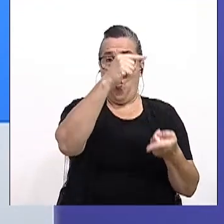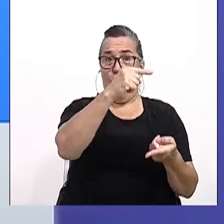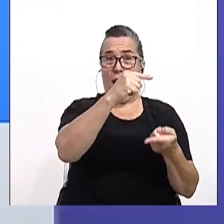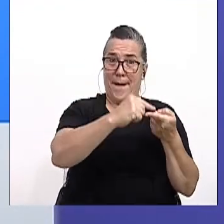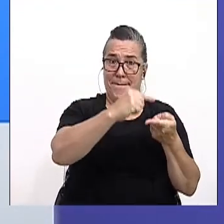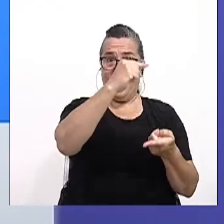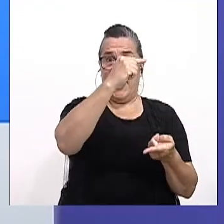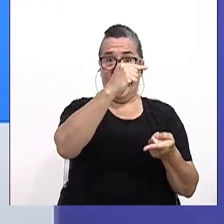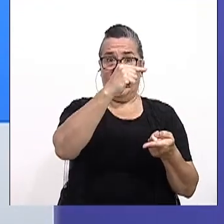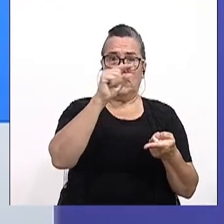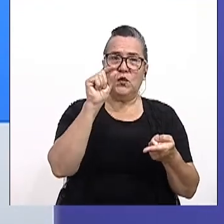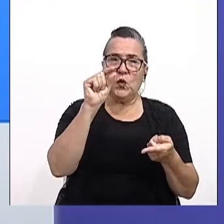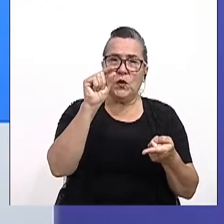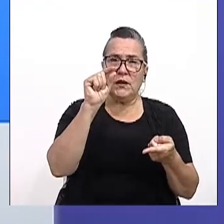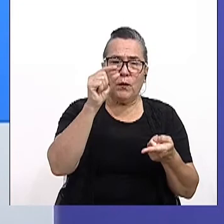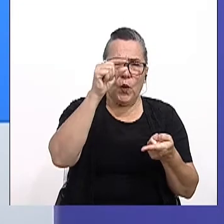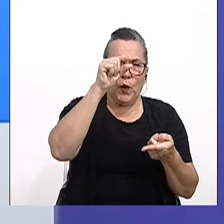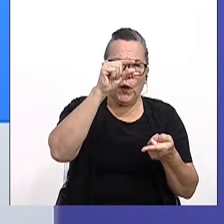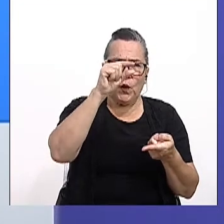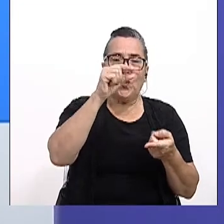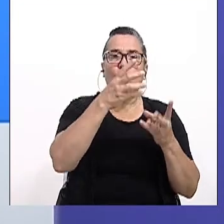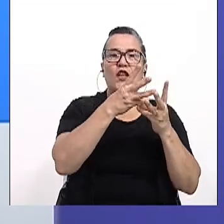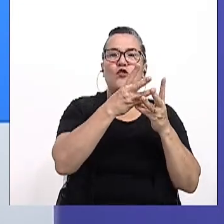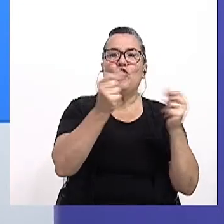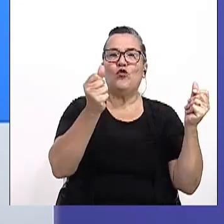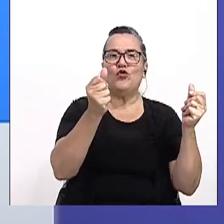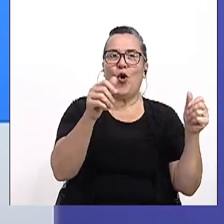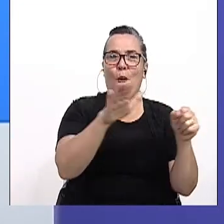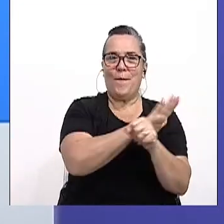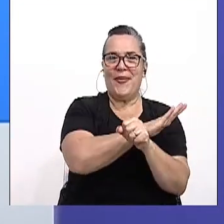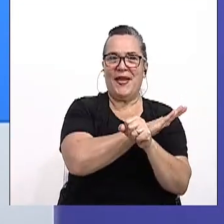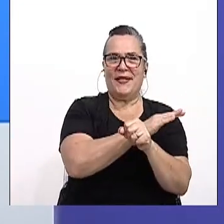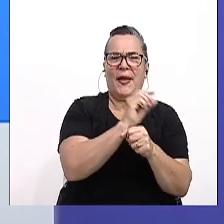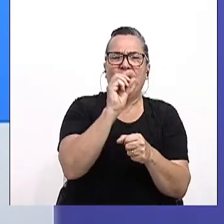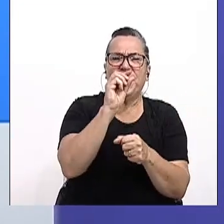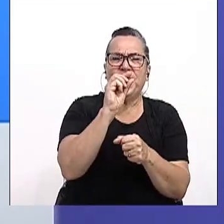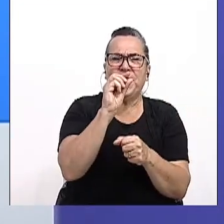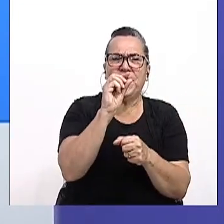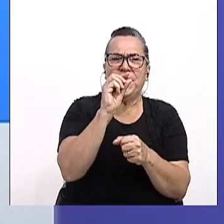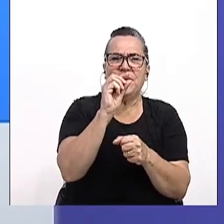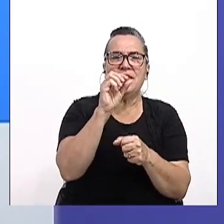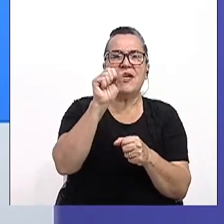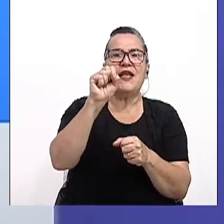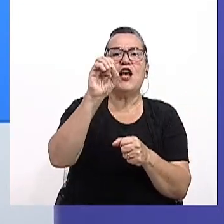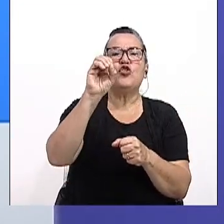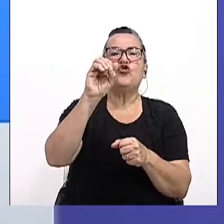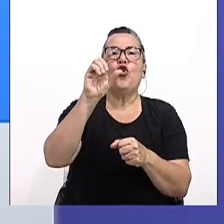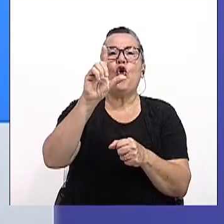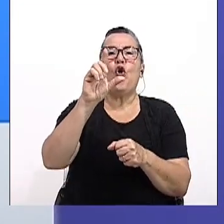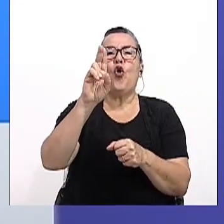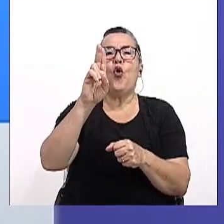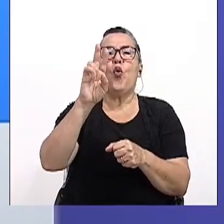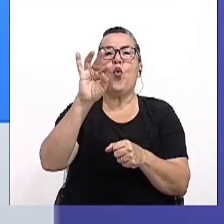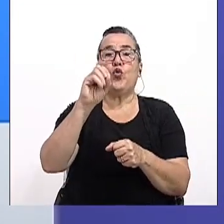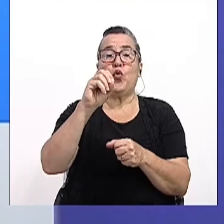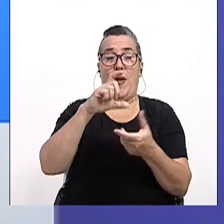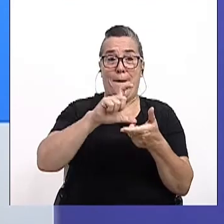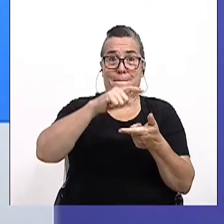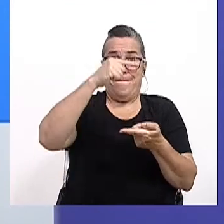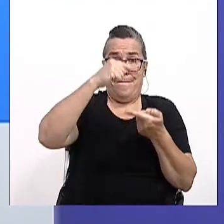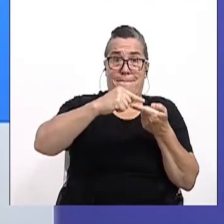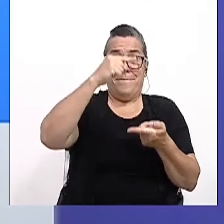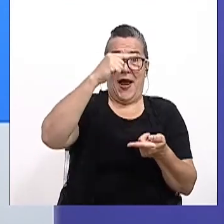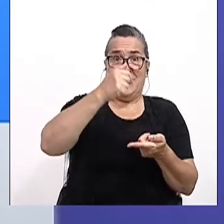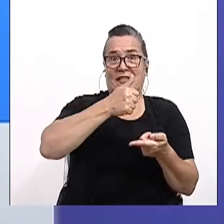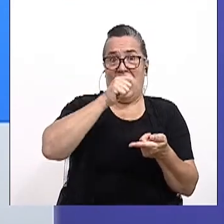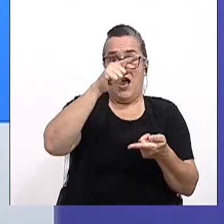y una sustancia en menor cantidad. La de menor cantidad se le conoce como soluto y la que está en mayor cantidad se le